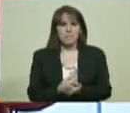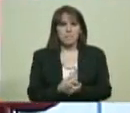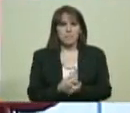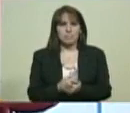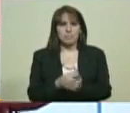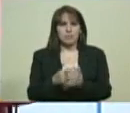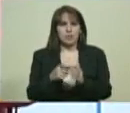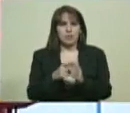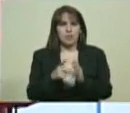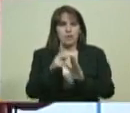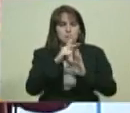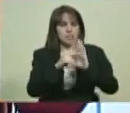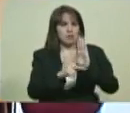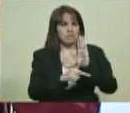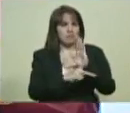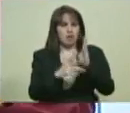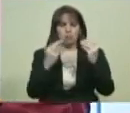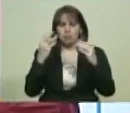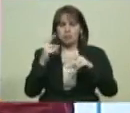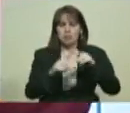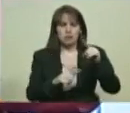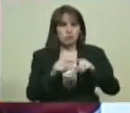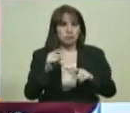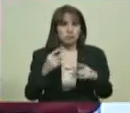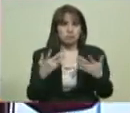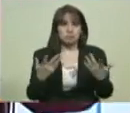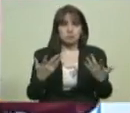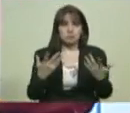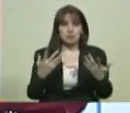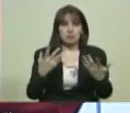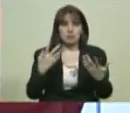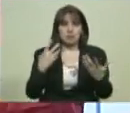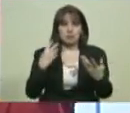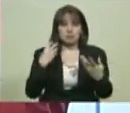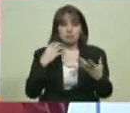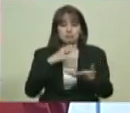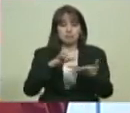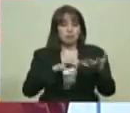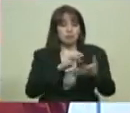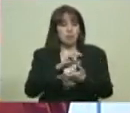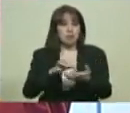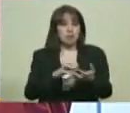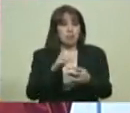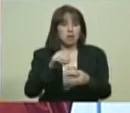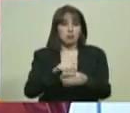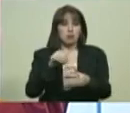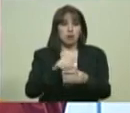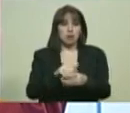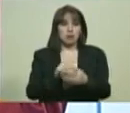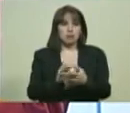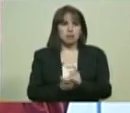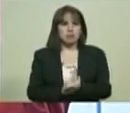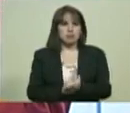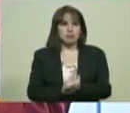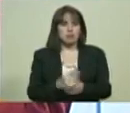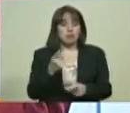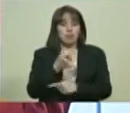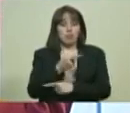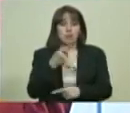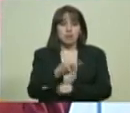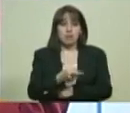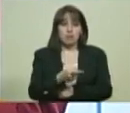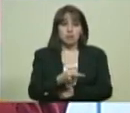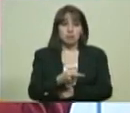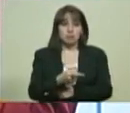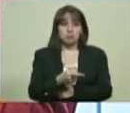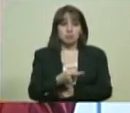planificado mil acciones para perturbar el clima electoral por mandato de sus